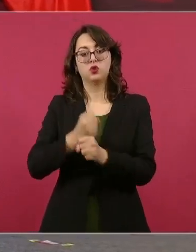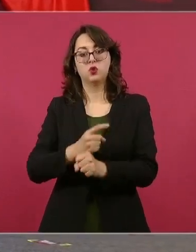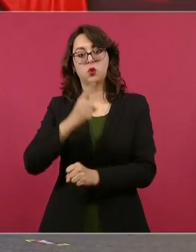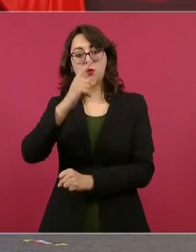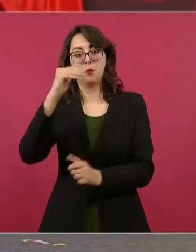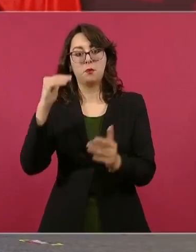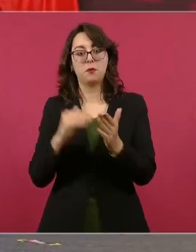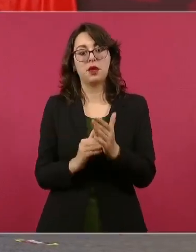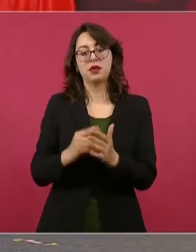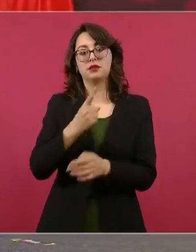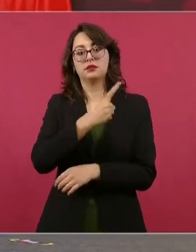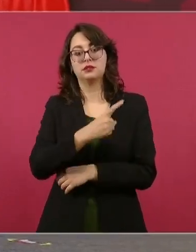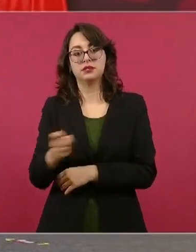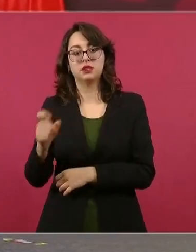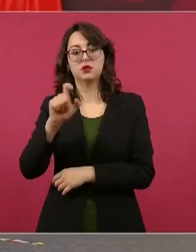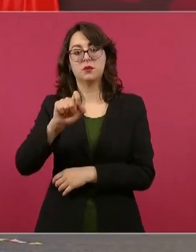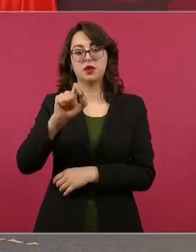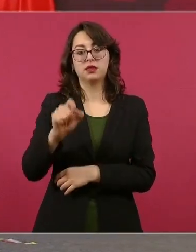1124.